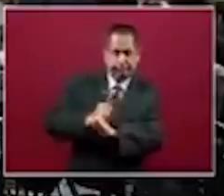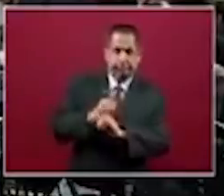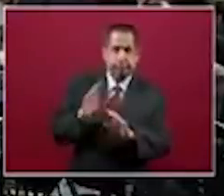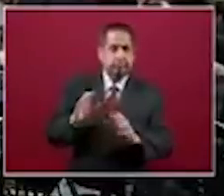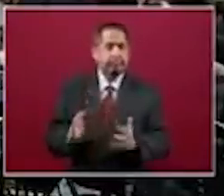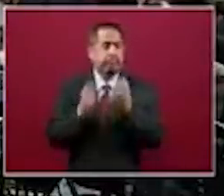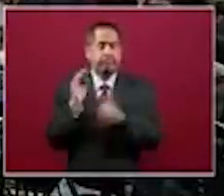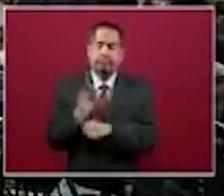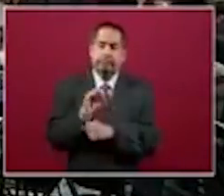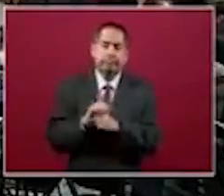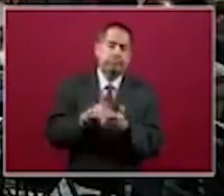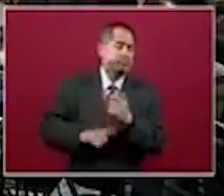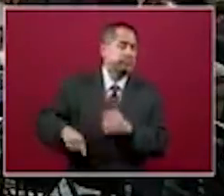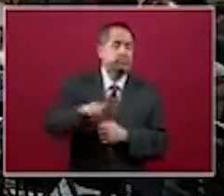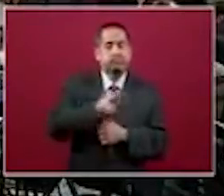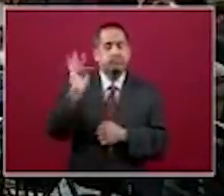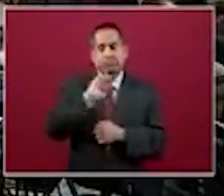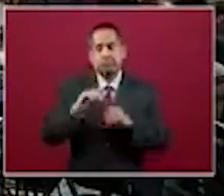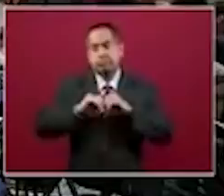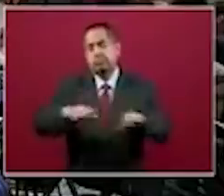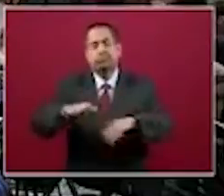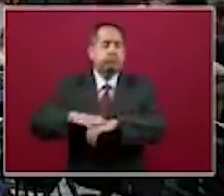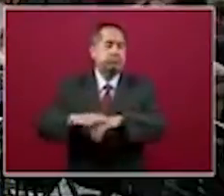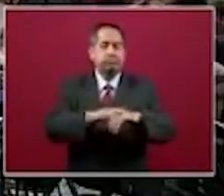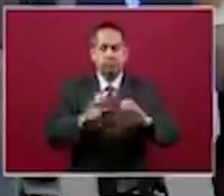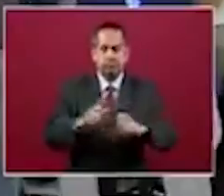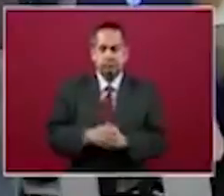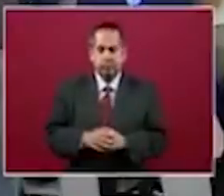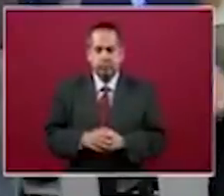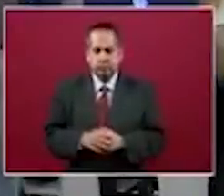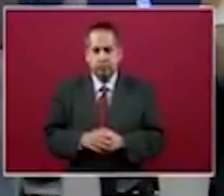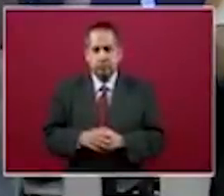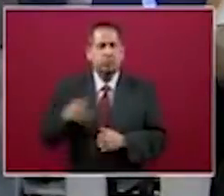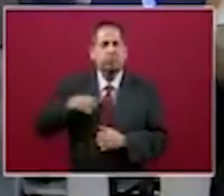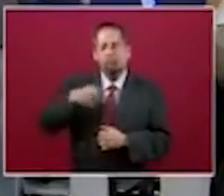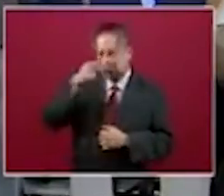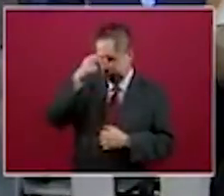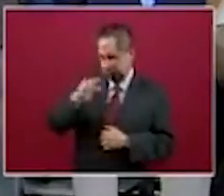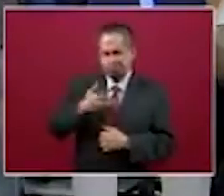para solventar ese problema, si en caso, obviamente, la población mexicana se llegue a afectar. Estamos preparados,